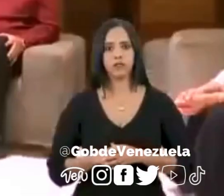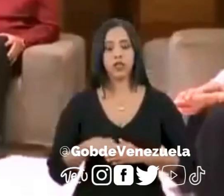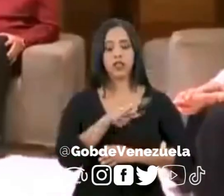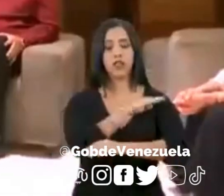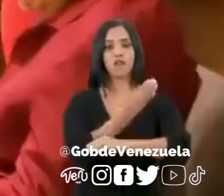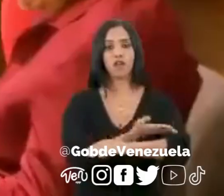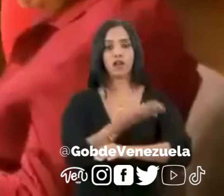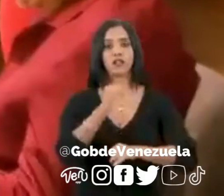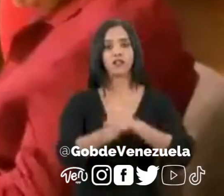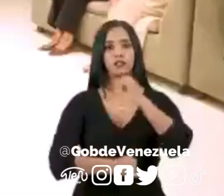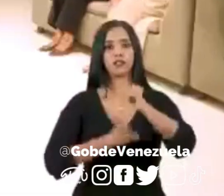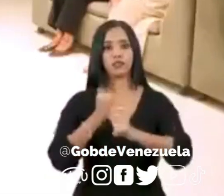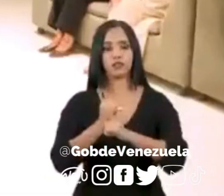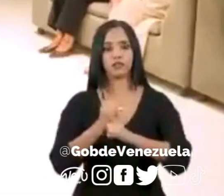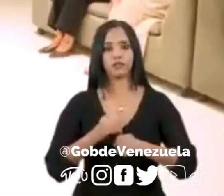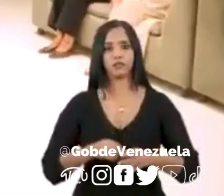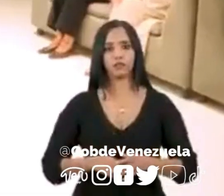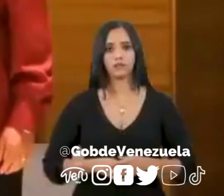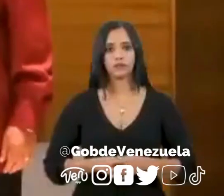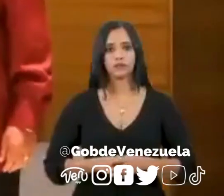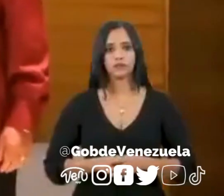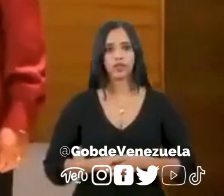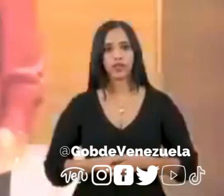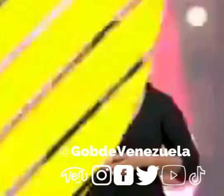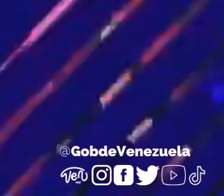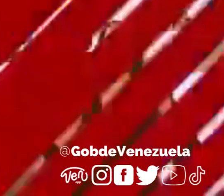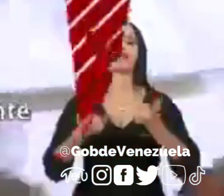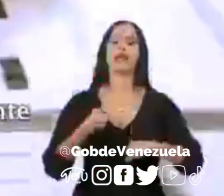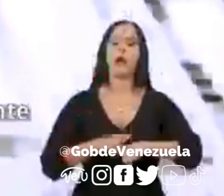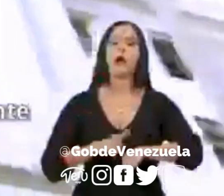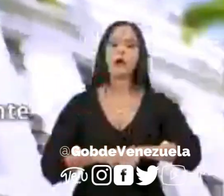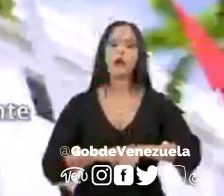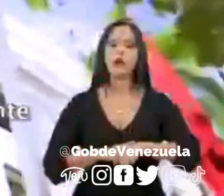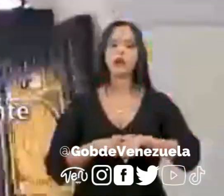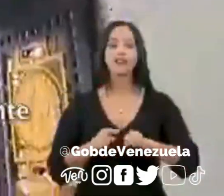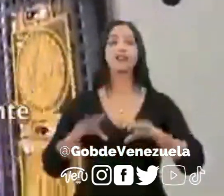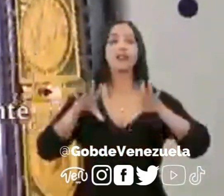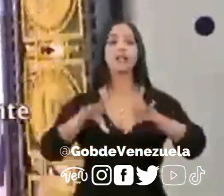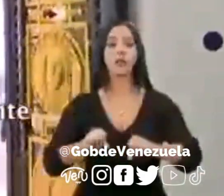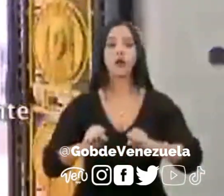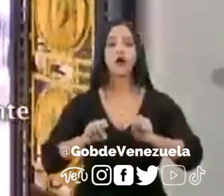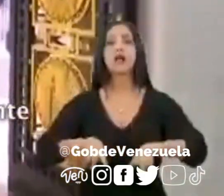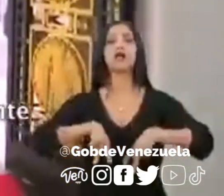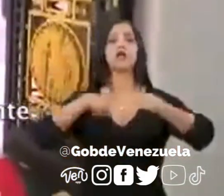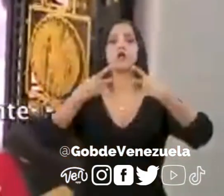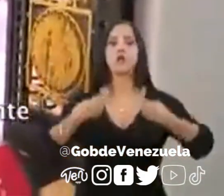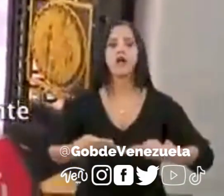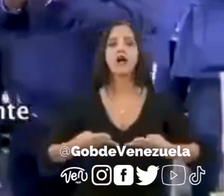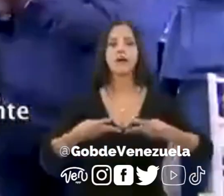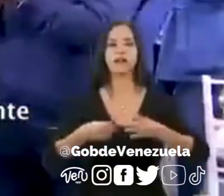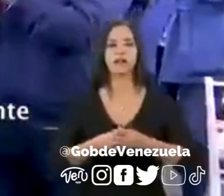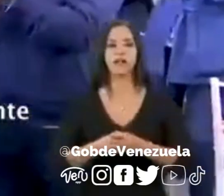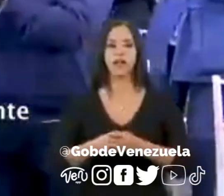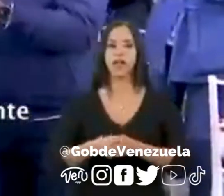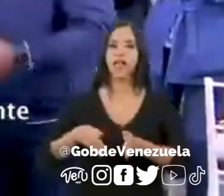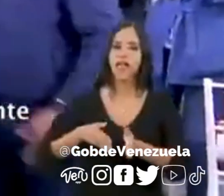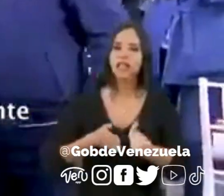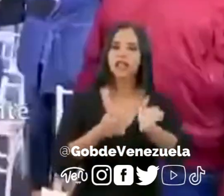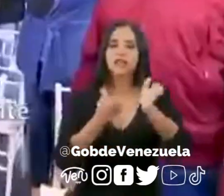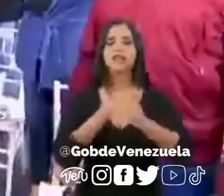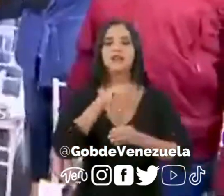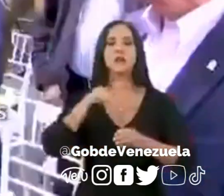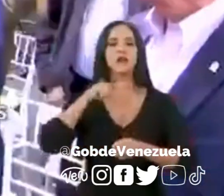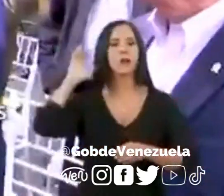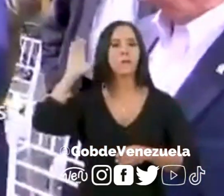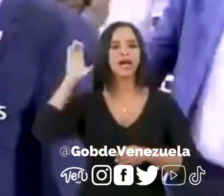fuerzas fuera de nuestra región. Ha llegado el momento de tomar nuevamente el devenir de nuestros países